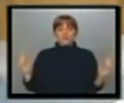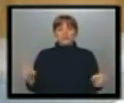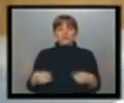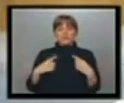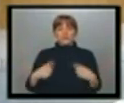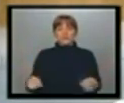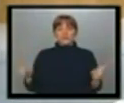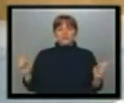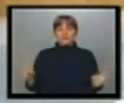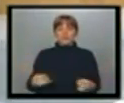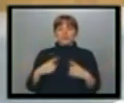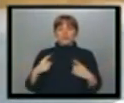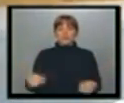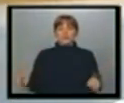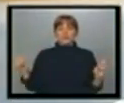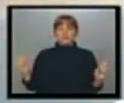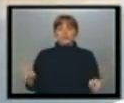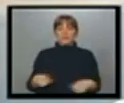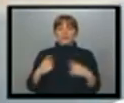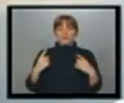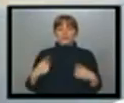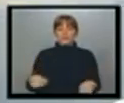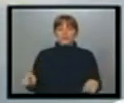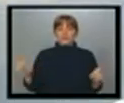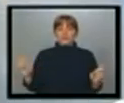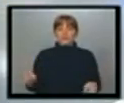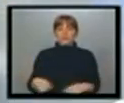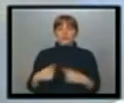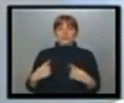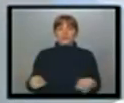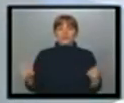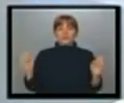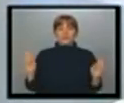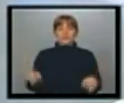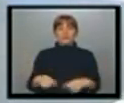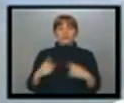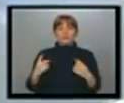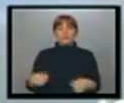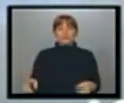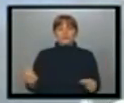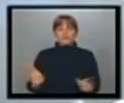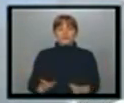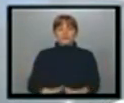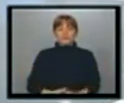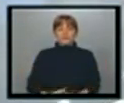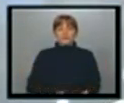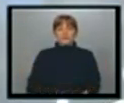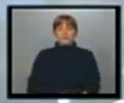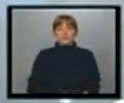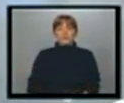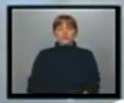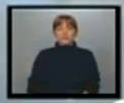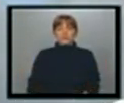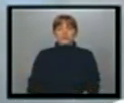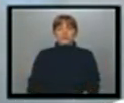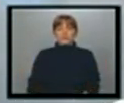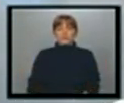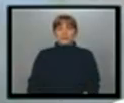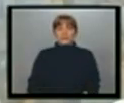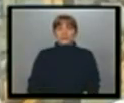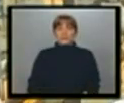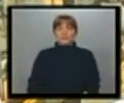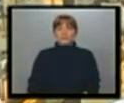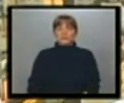no. A todos se nos quiebra la voz, en todos hay